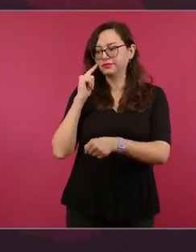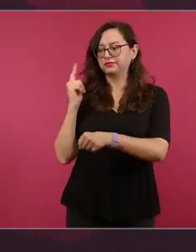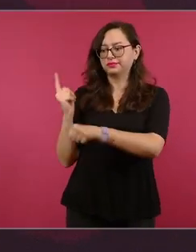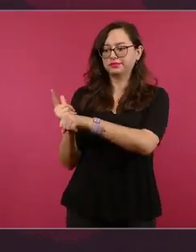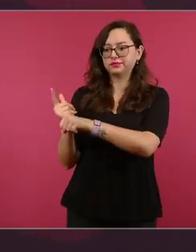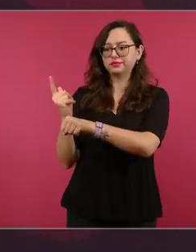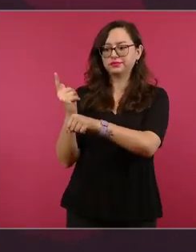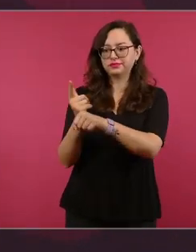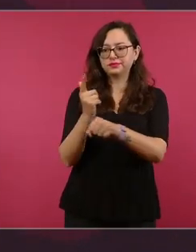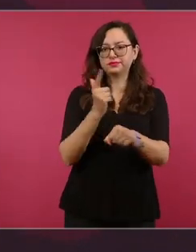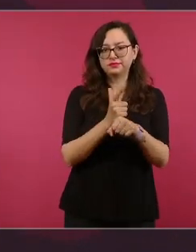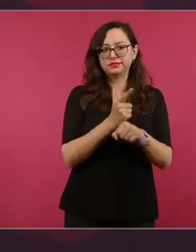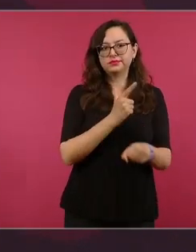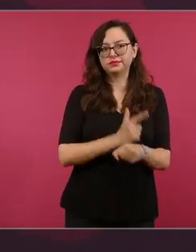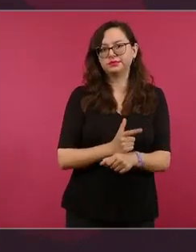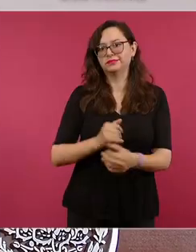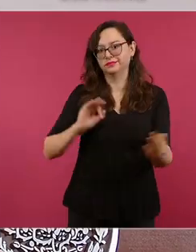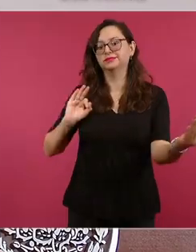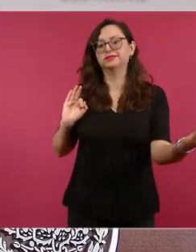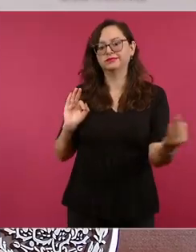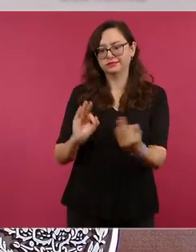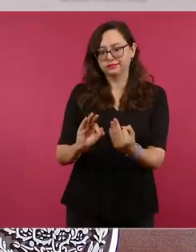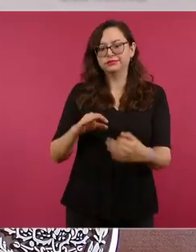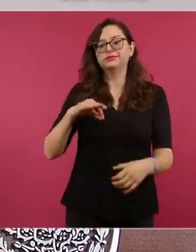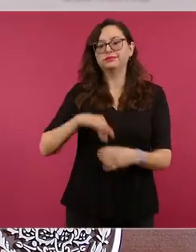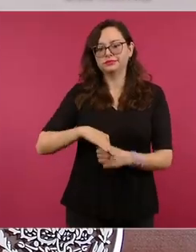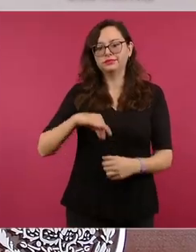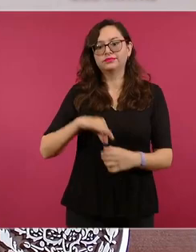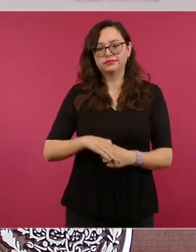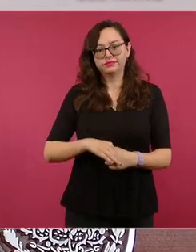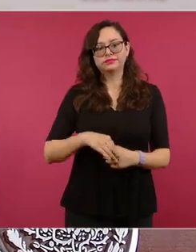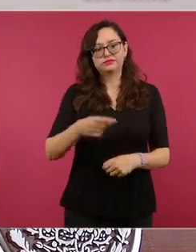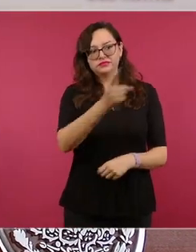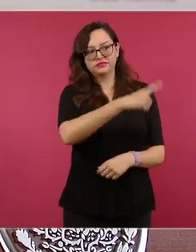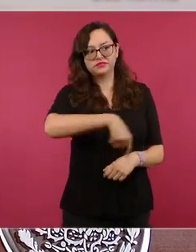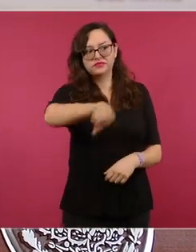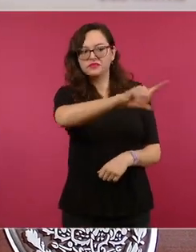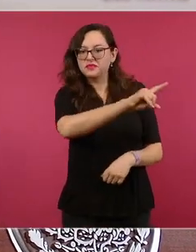a las elecciones y están